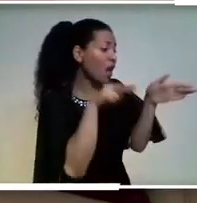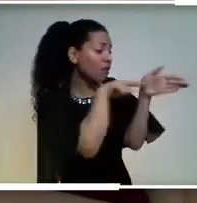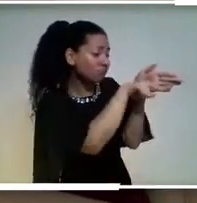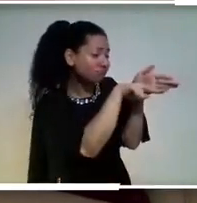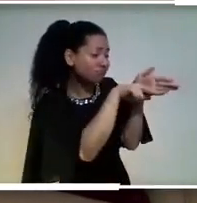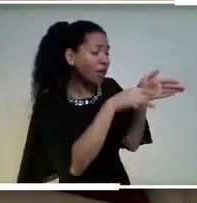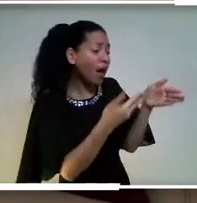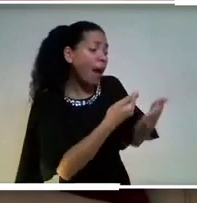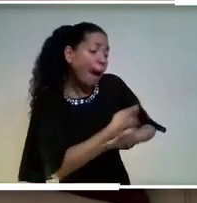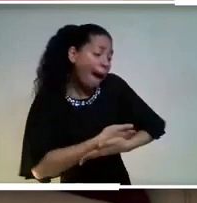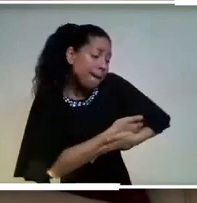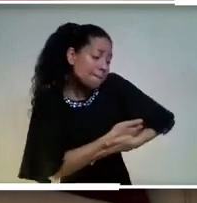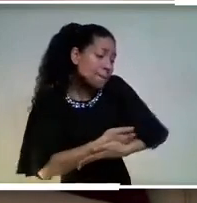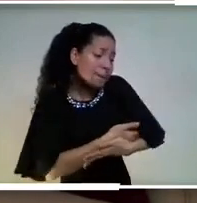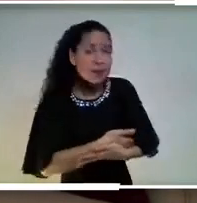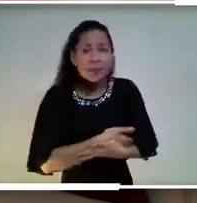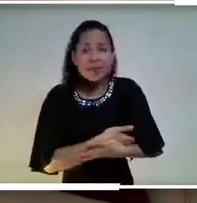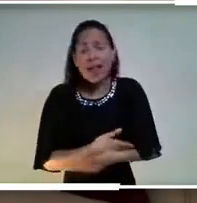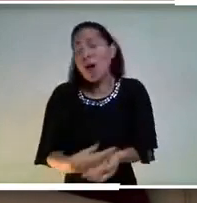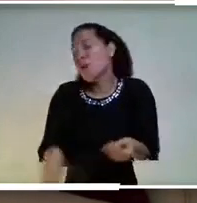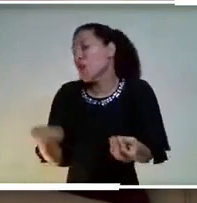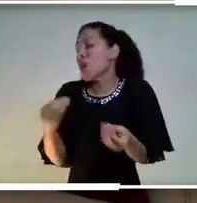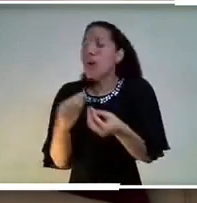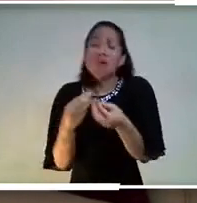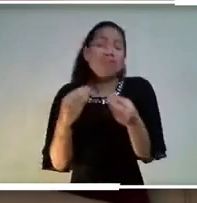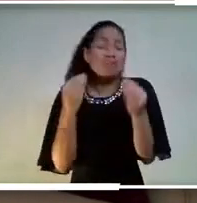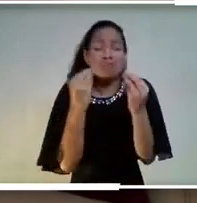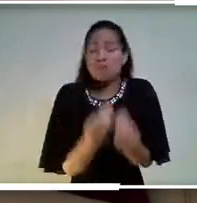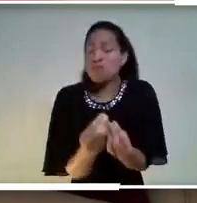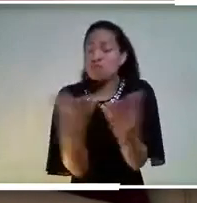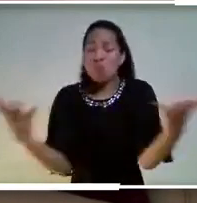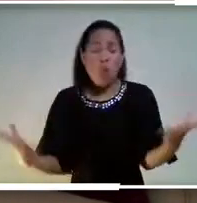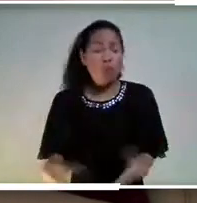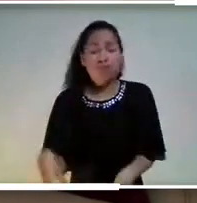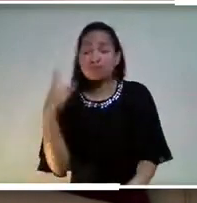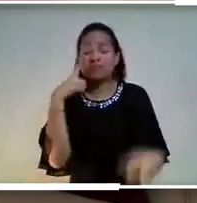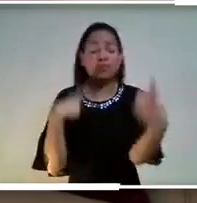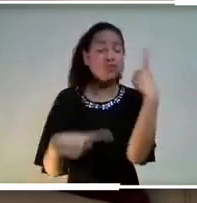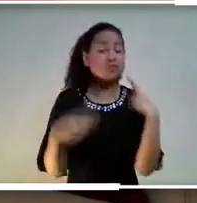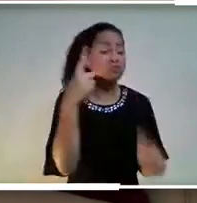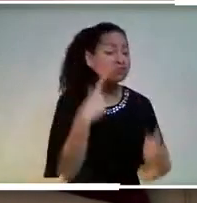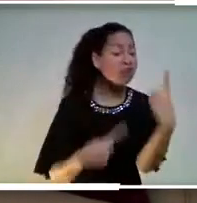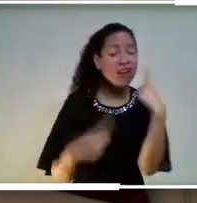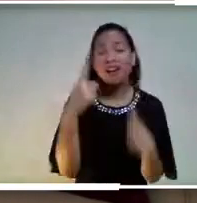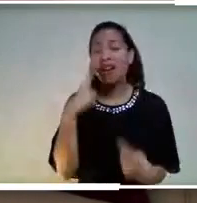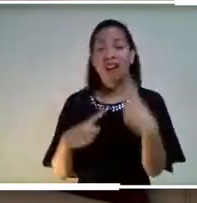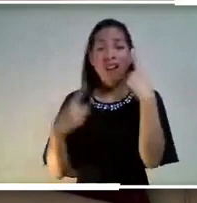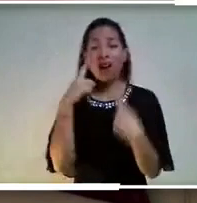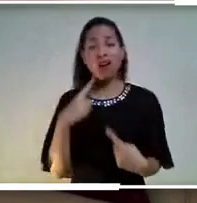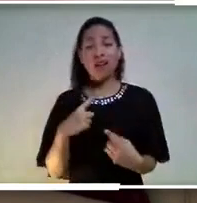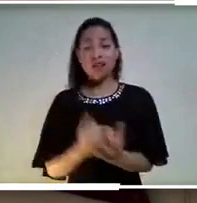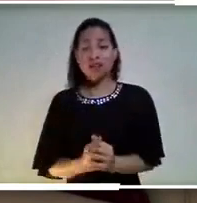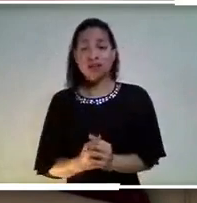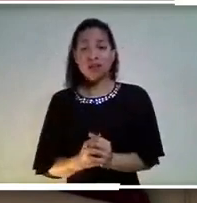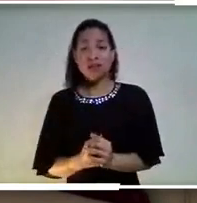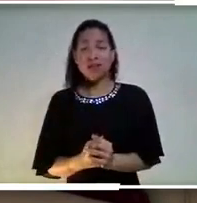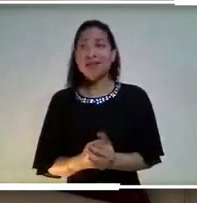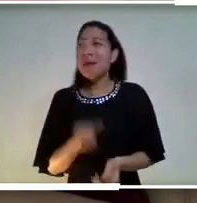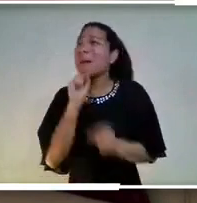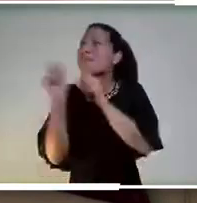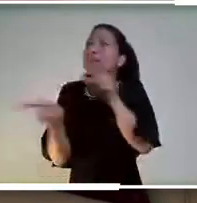manos lágrimas ríos de lágrimas por eso que hay más allá de la tumba hay